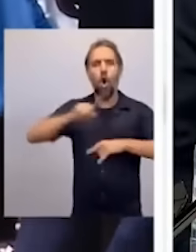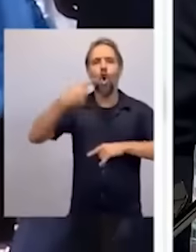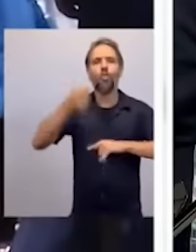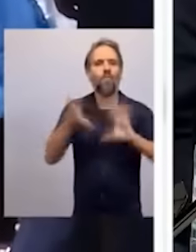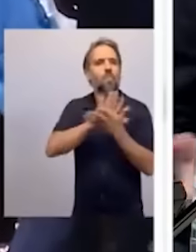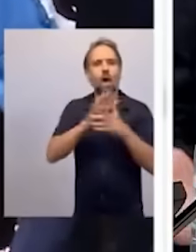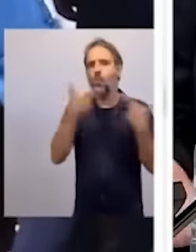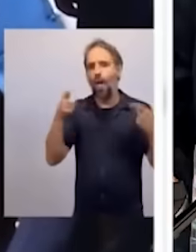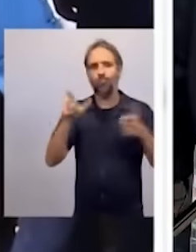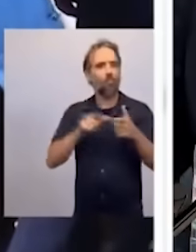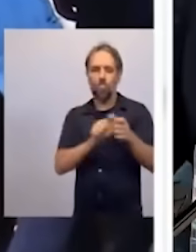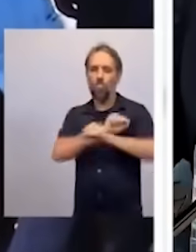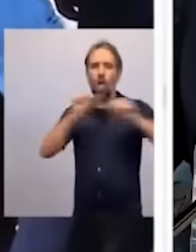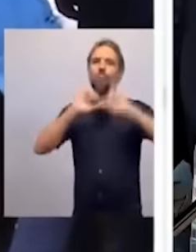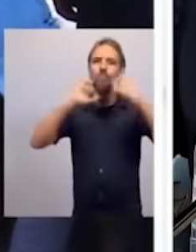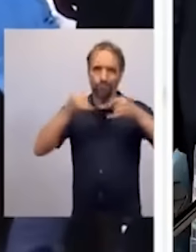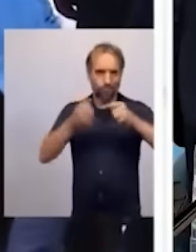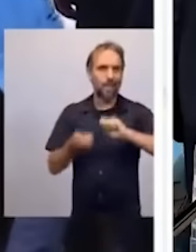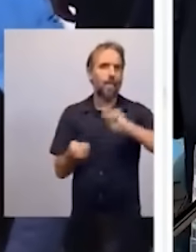era